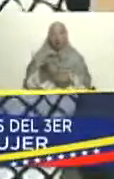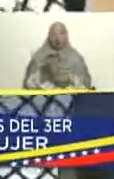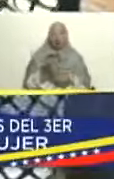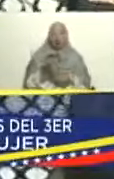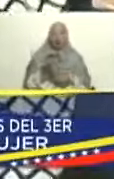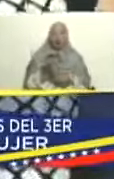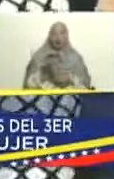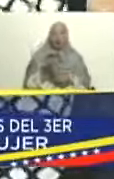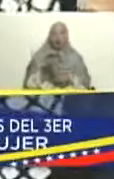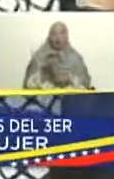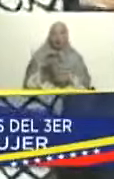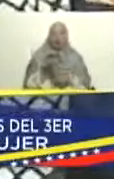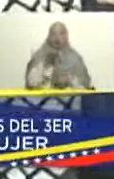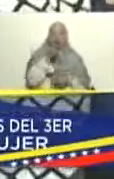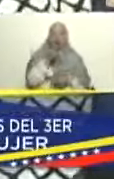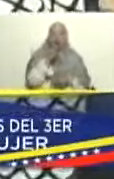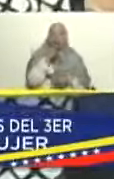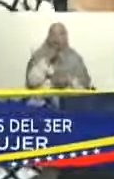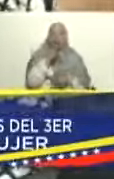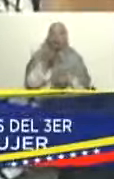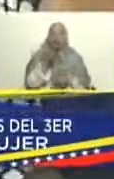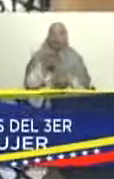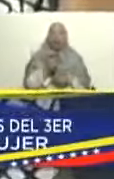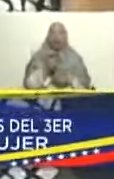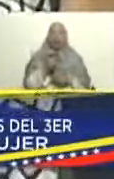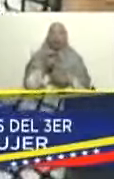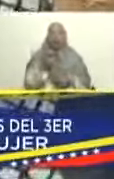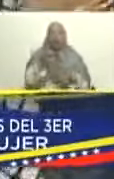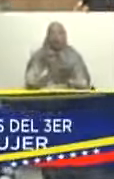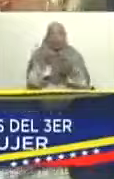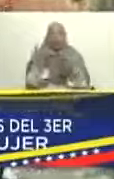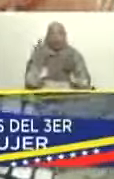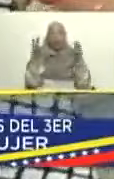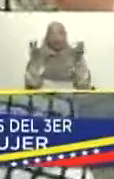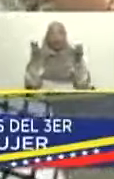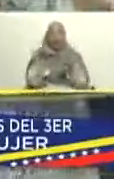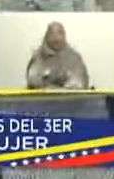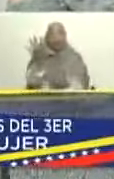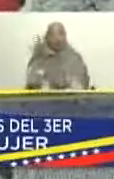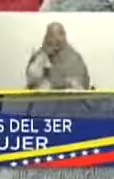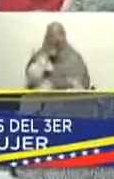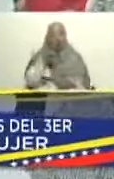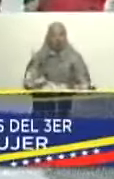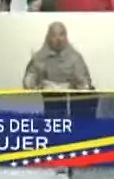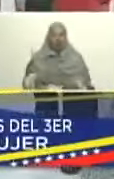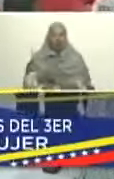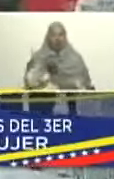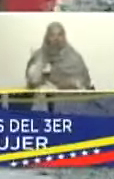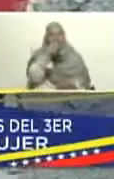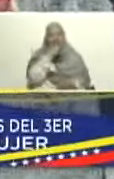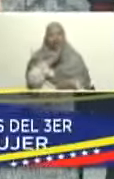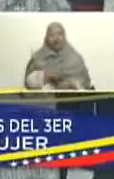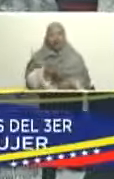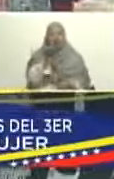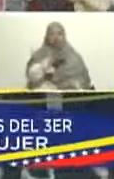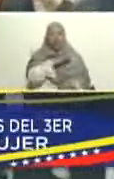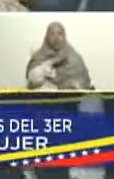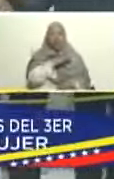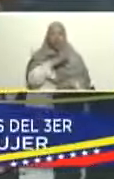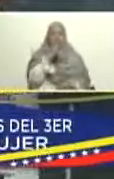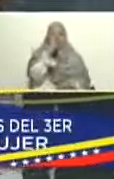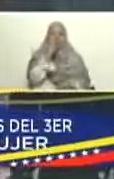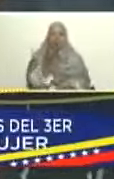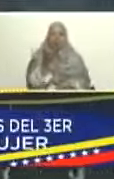bello. ¿Ah? Compré el estreno, fue hoy. Este es para el 1 de enero, cuando salgamos a